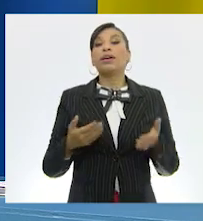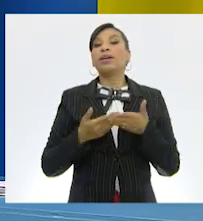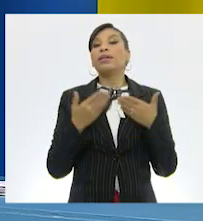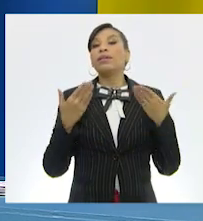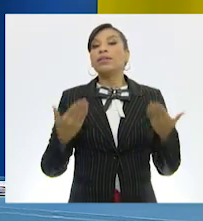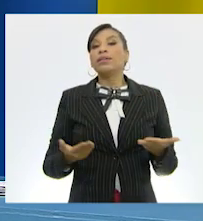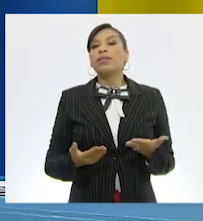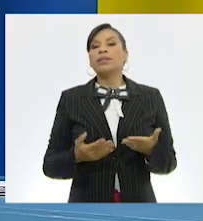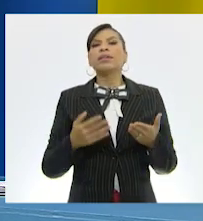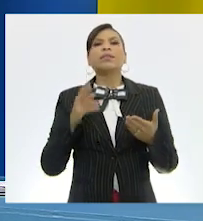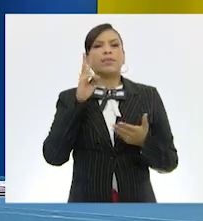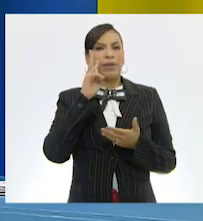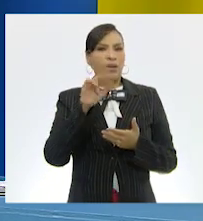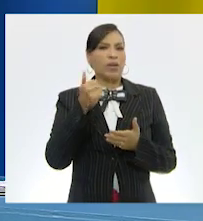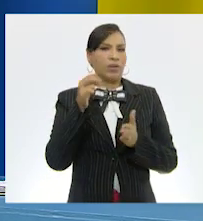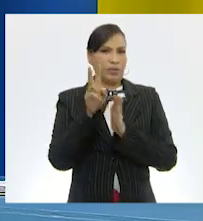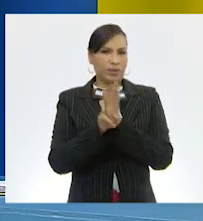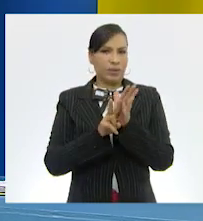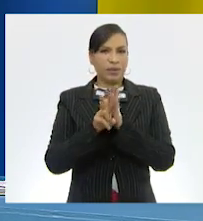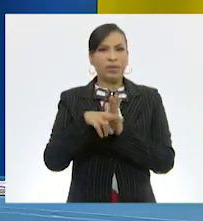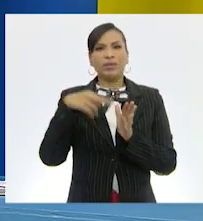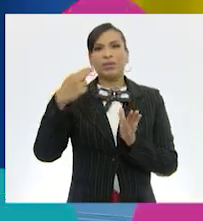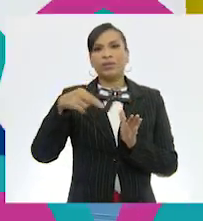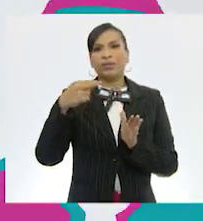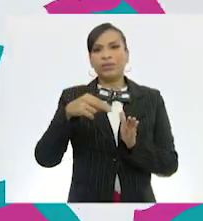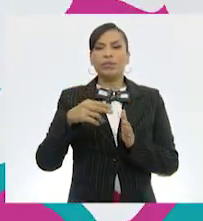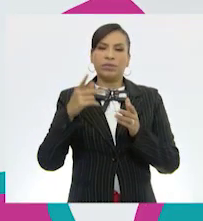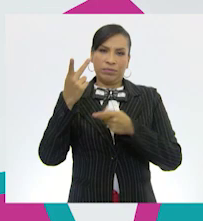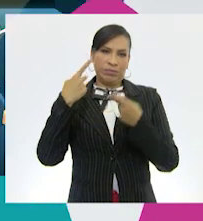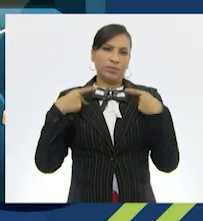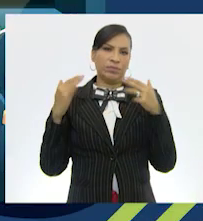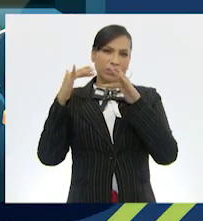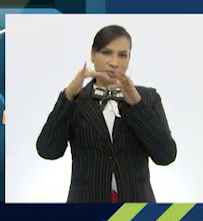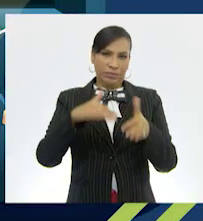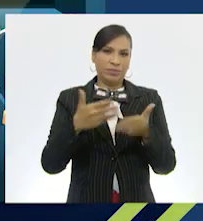Ahora, vamos a ver el siguiente video que se llama Los que llegaron.